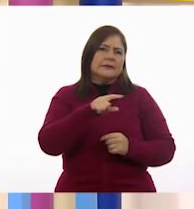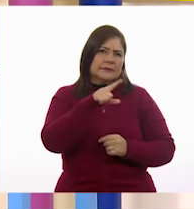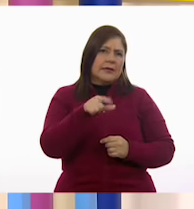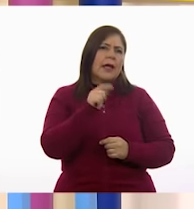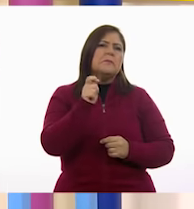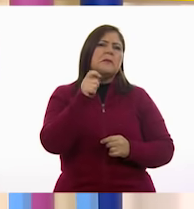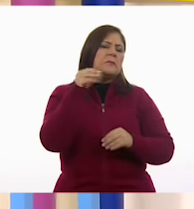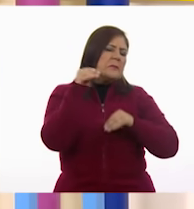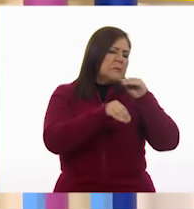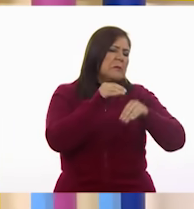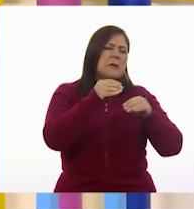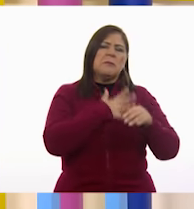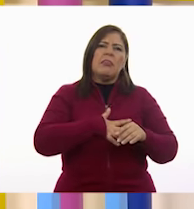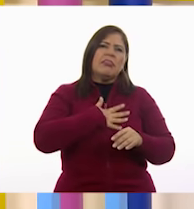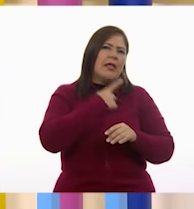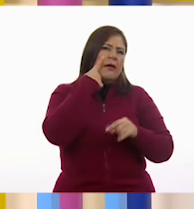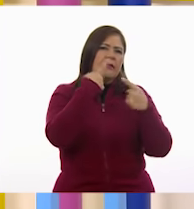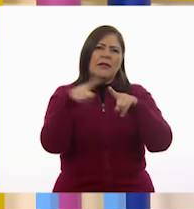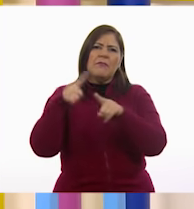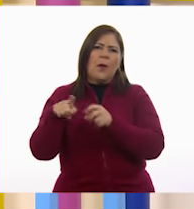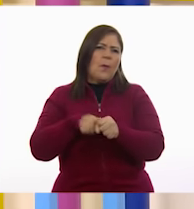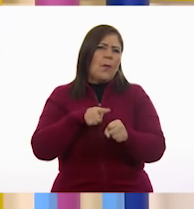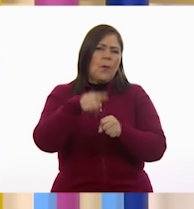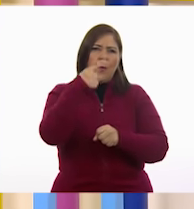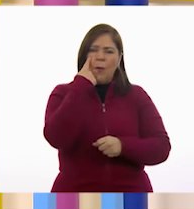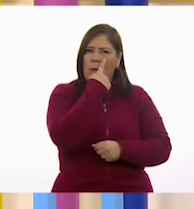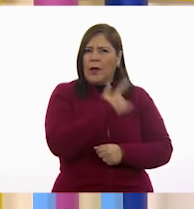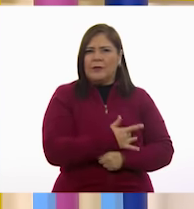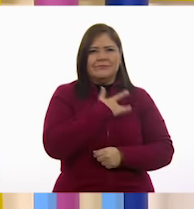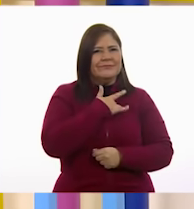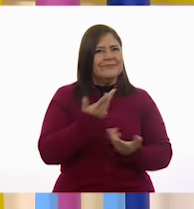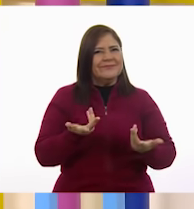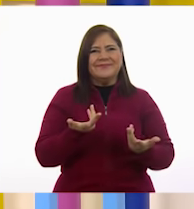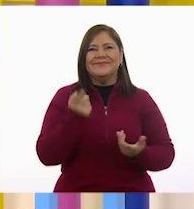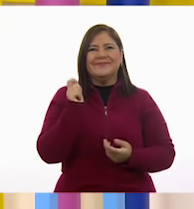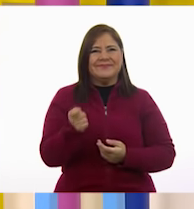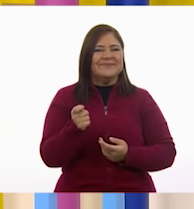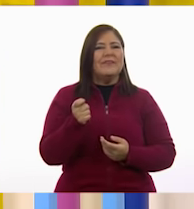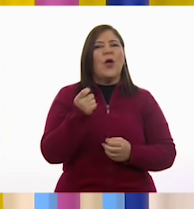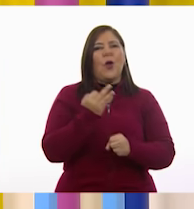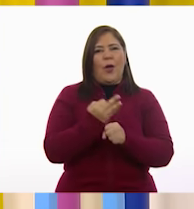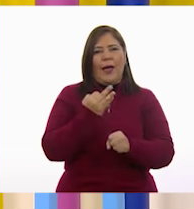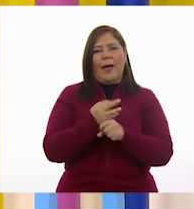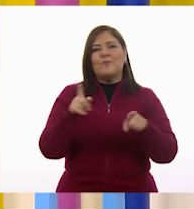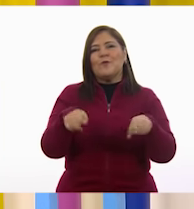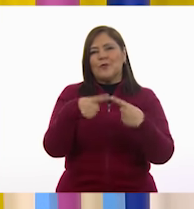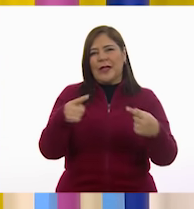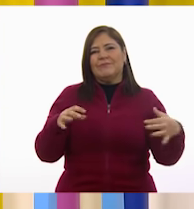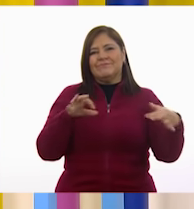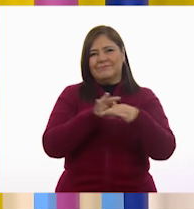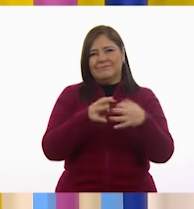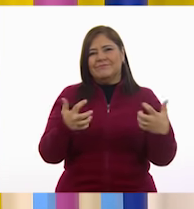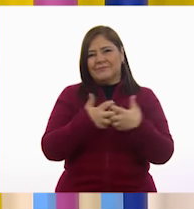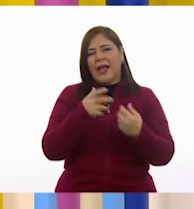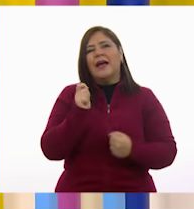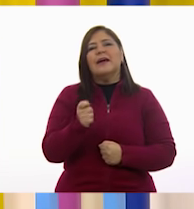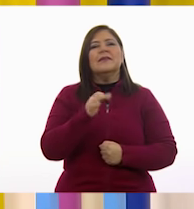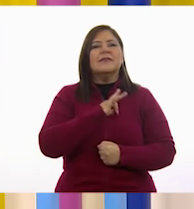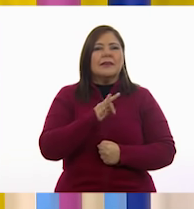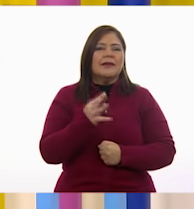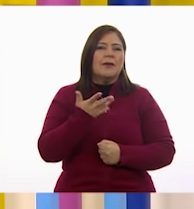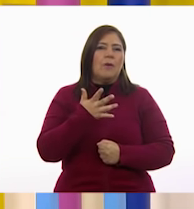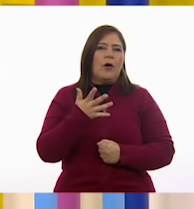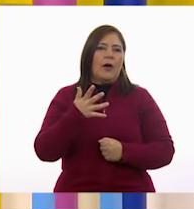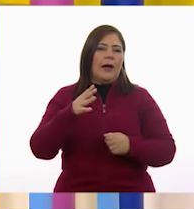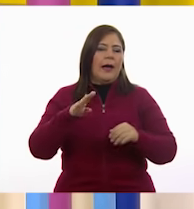muy, muy padre. Y bueno, el día de hoy trabajamos viendo con la música, sirvió para trabajar las